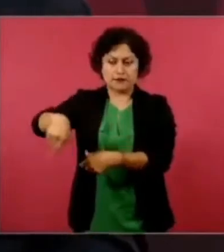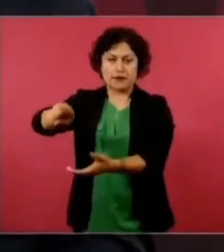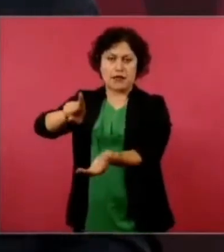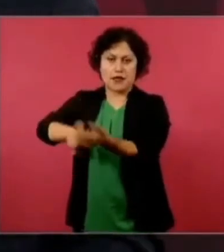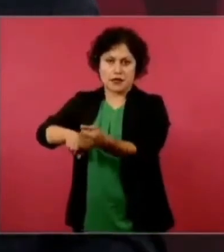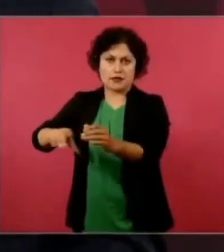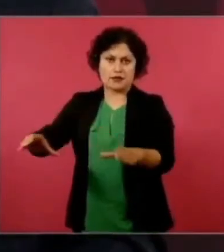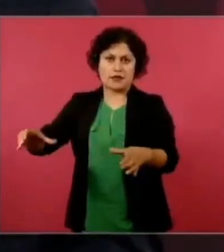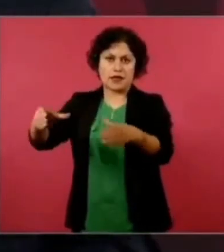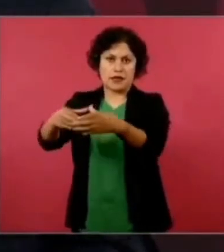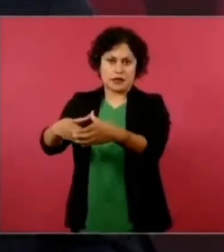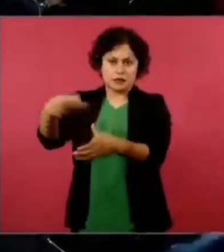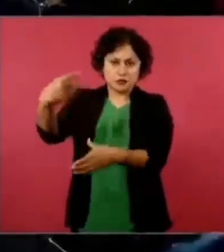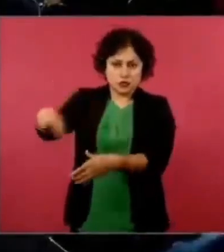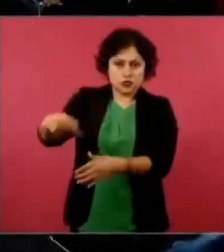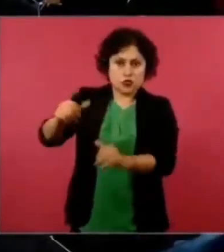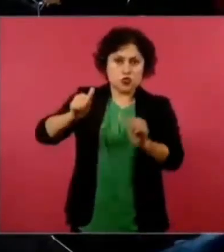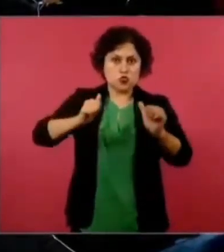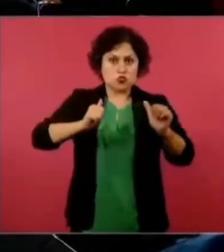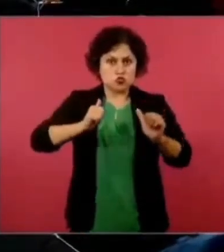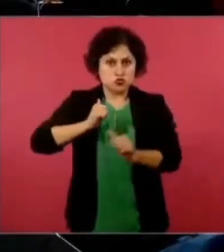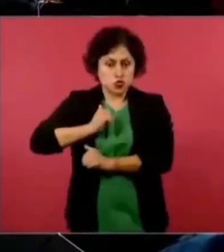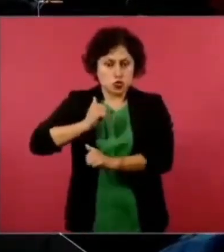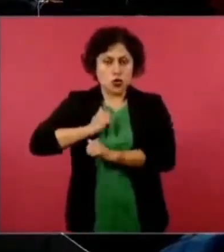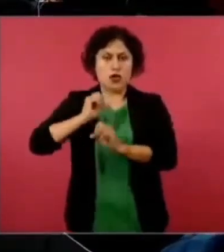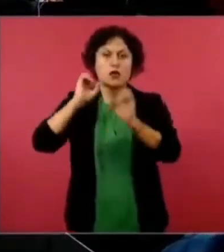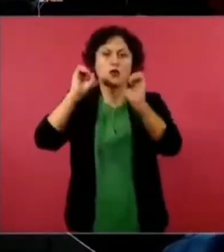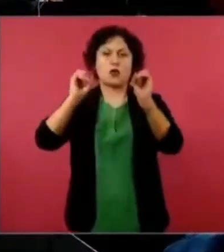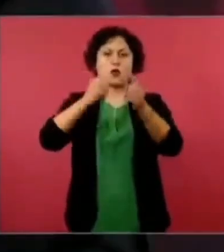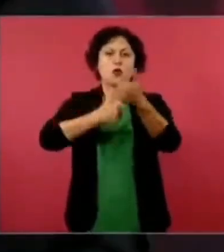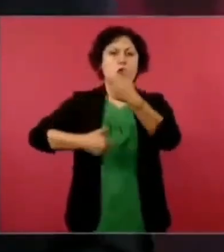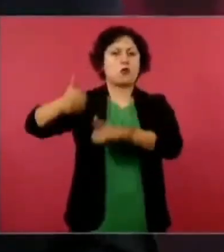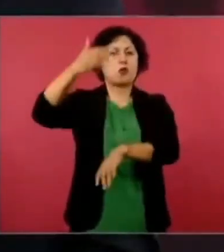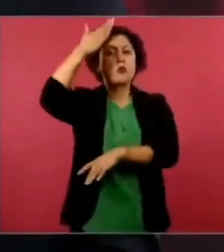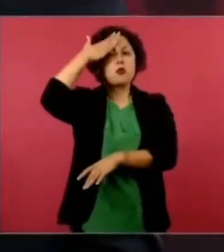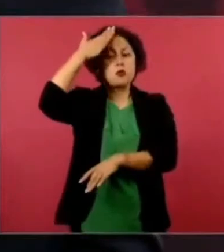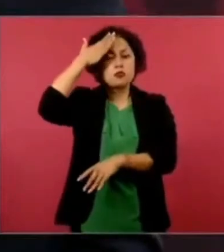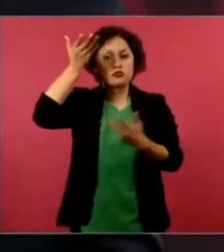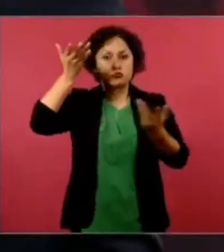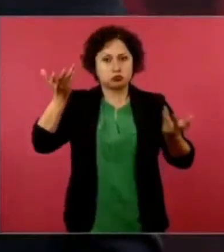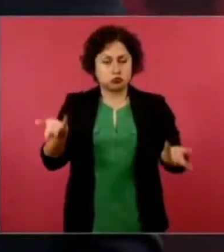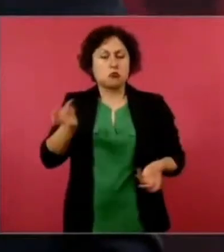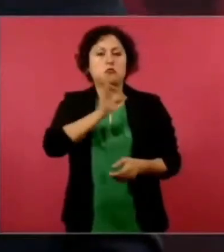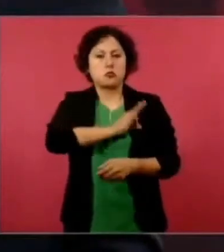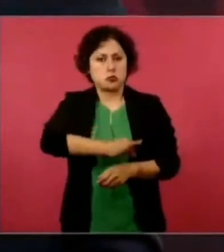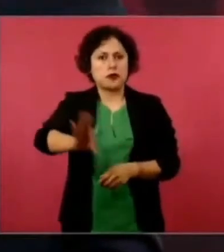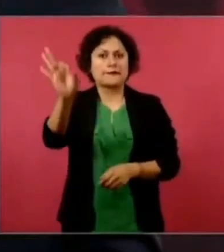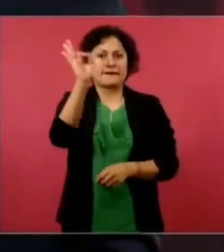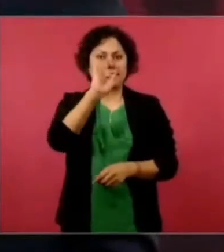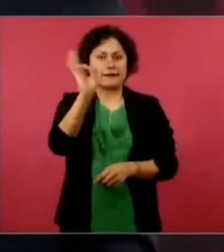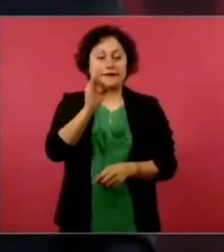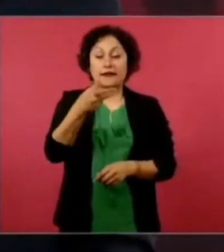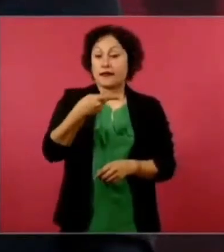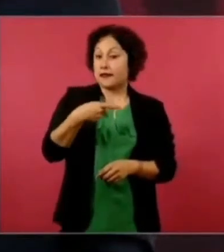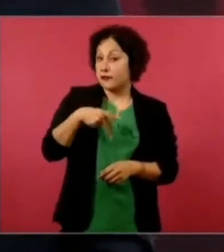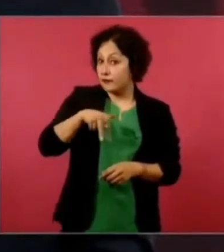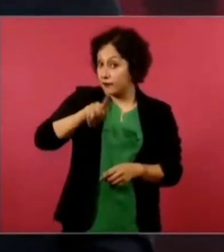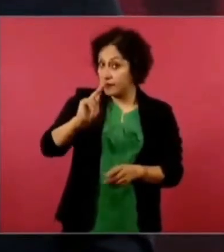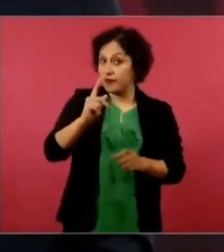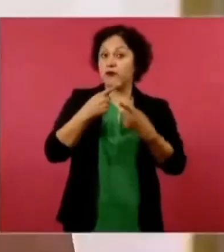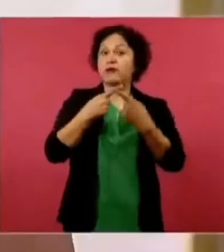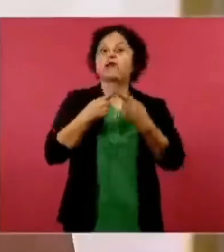oficiales o soldados, pero es muy distinto al que se